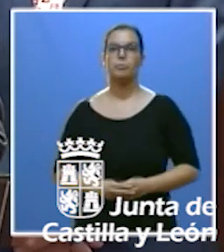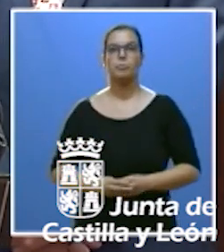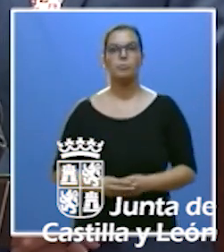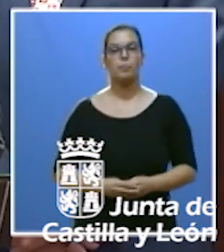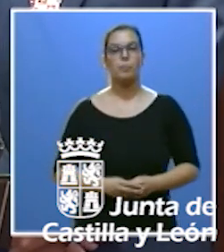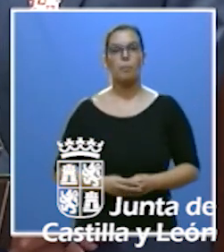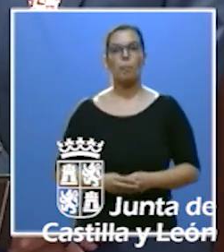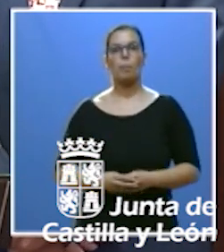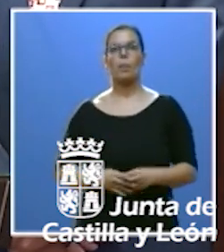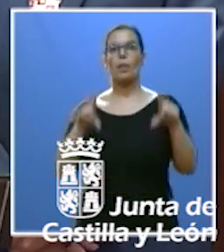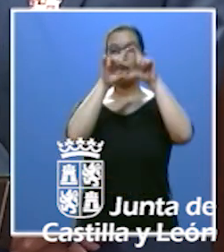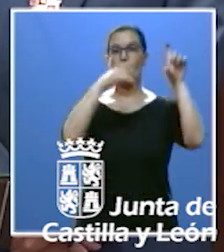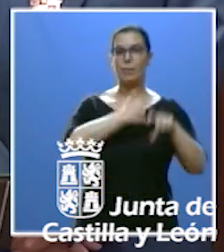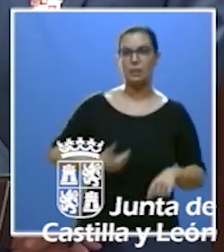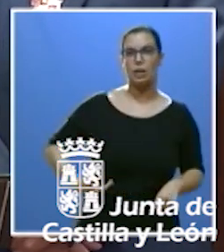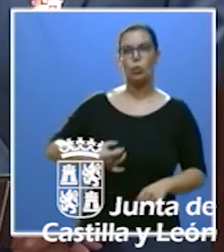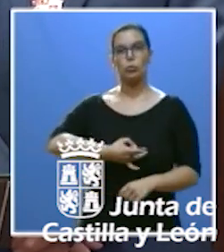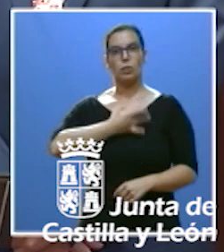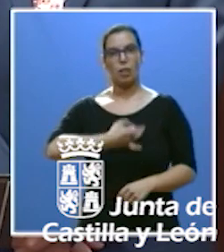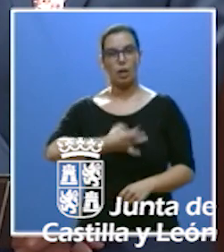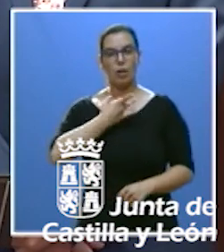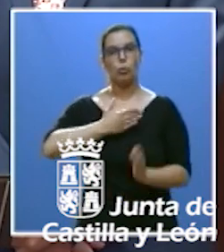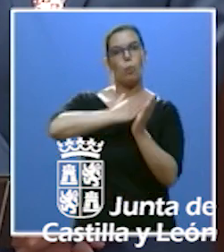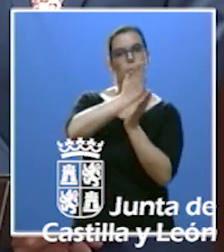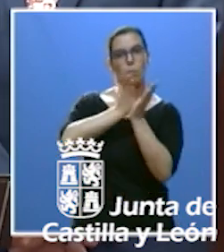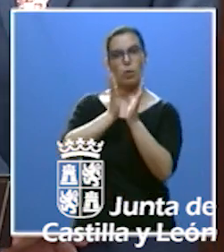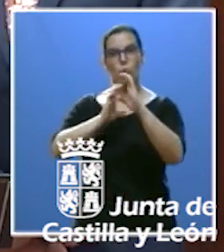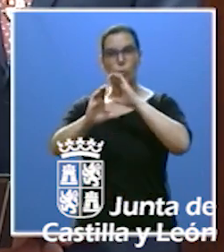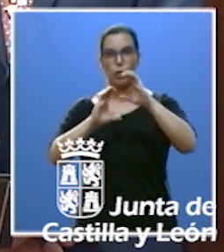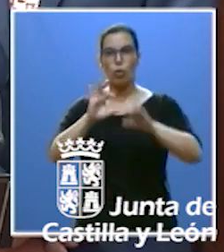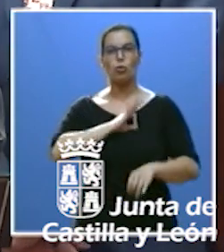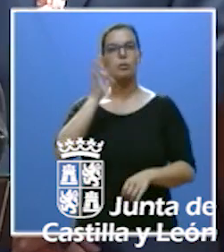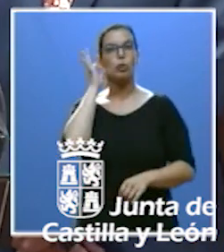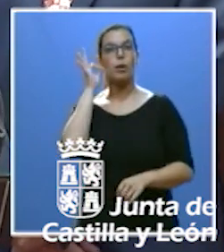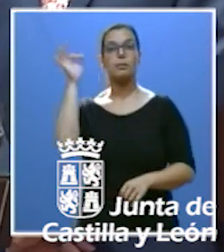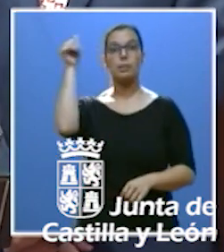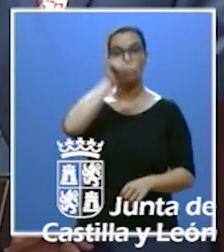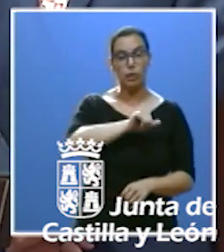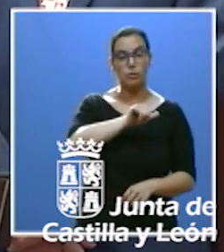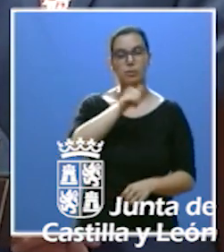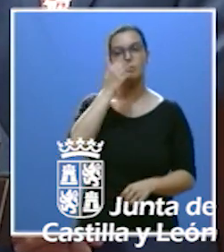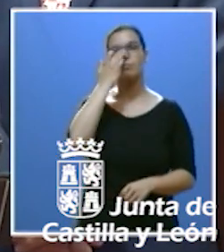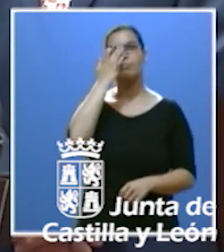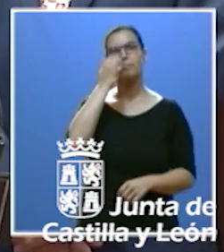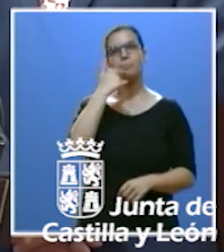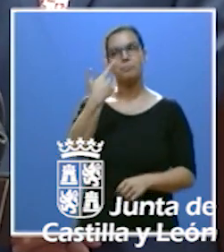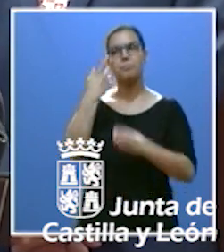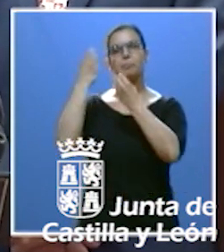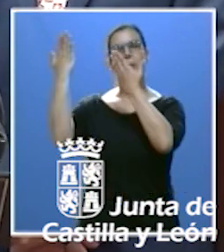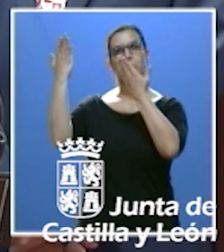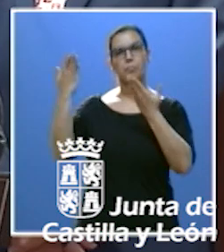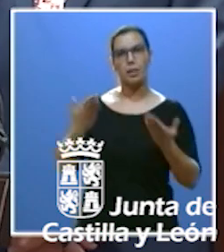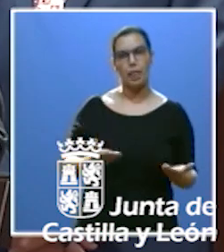agentes económicos y sociales, medios de comunicación, señoras y señores, les doy la bienvenida a